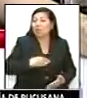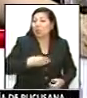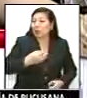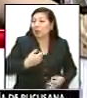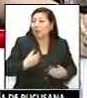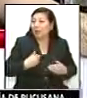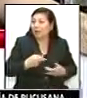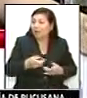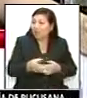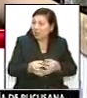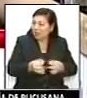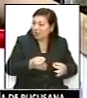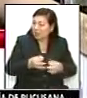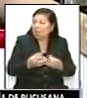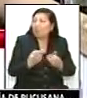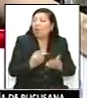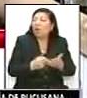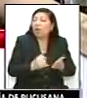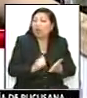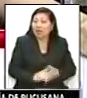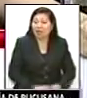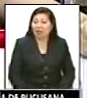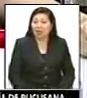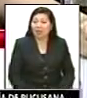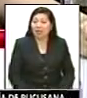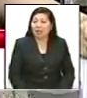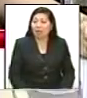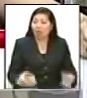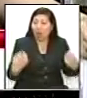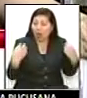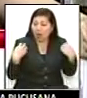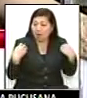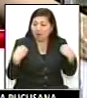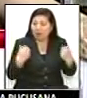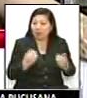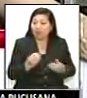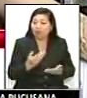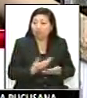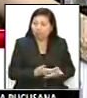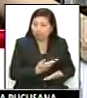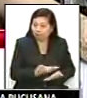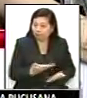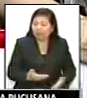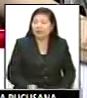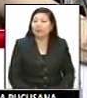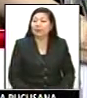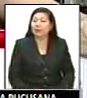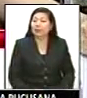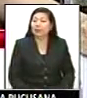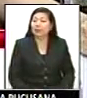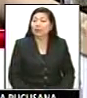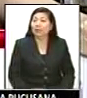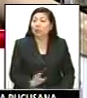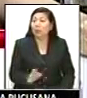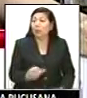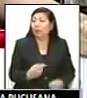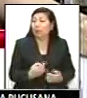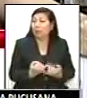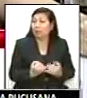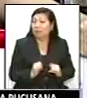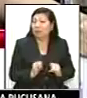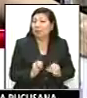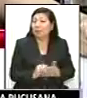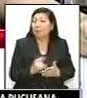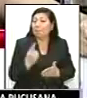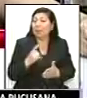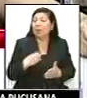una explicación de por qué una oficina, una repartición de su dependencia